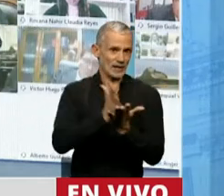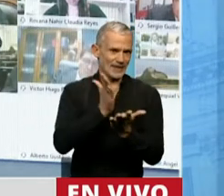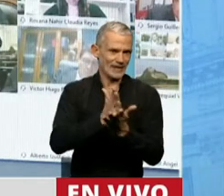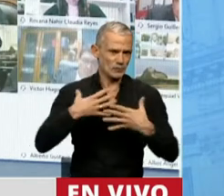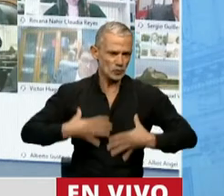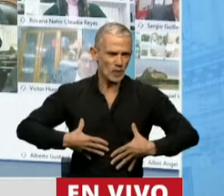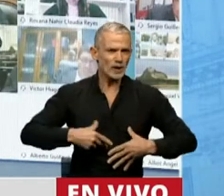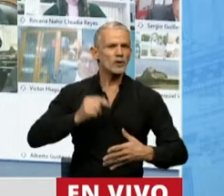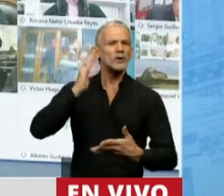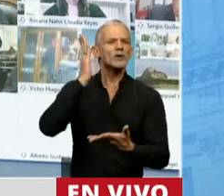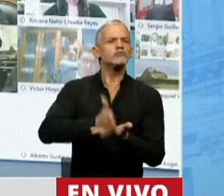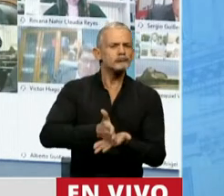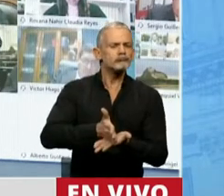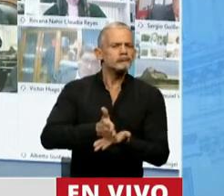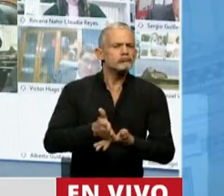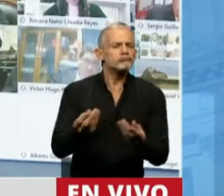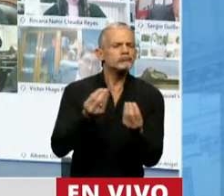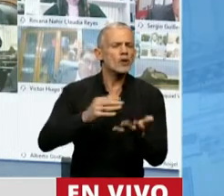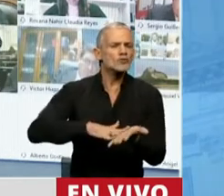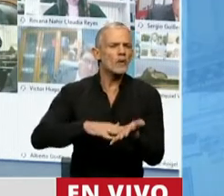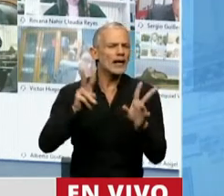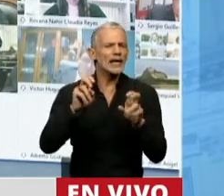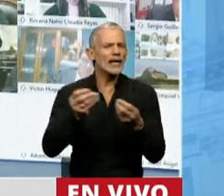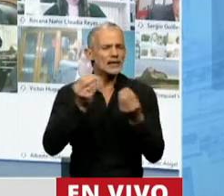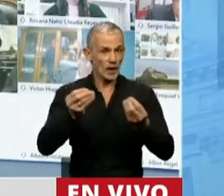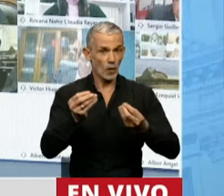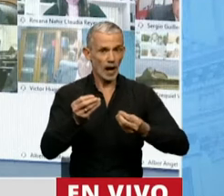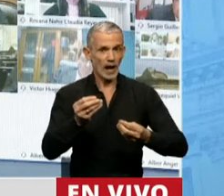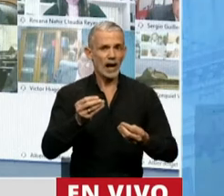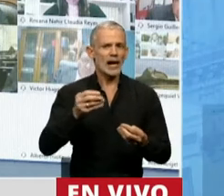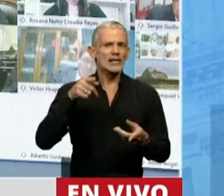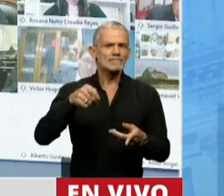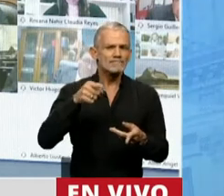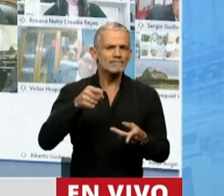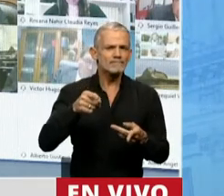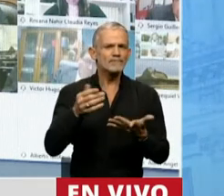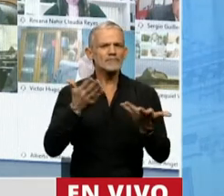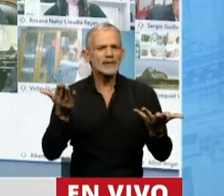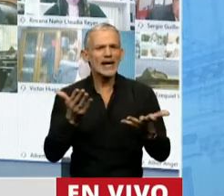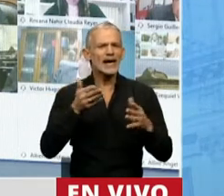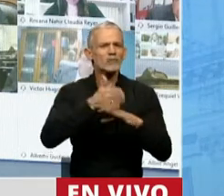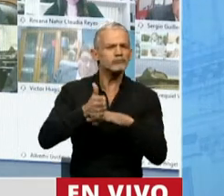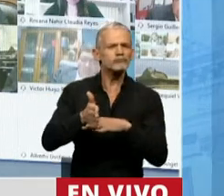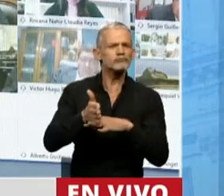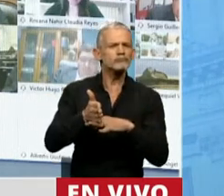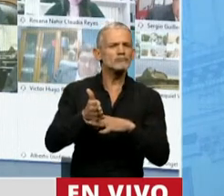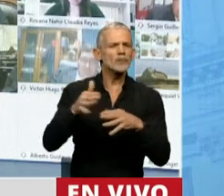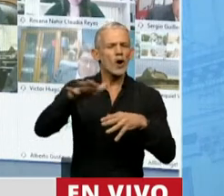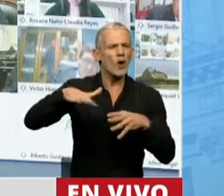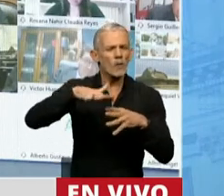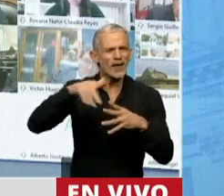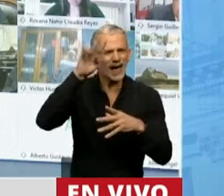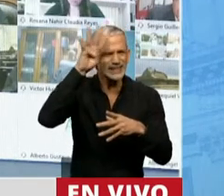falló en lo que tiene que ver con un caso de la Asociación de Comunidades Aborígenas, La